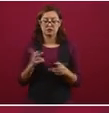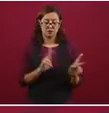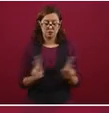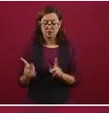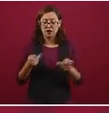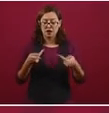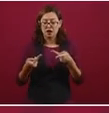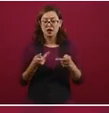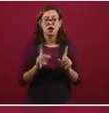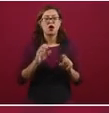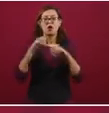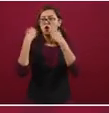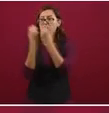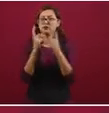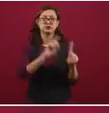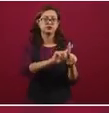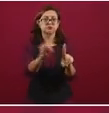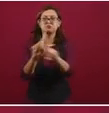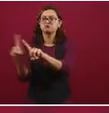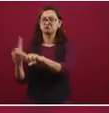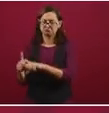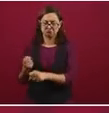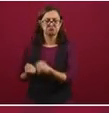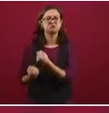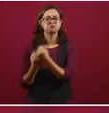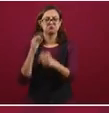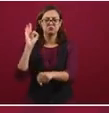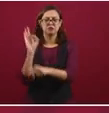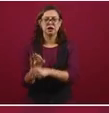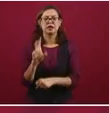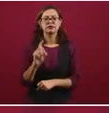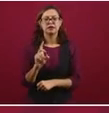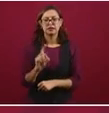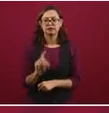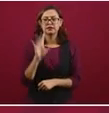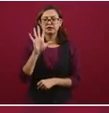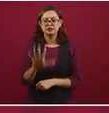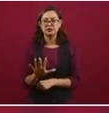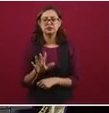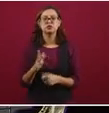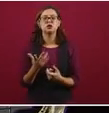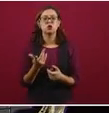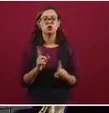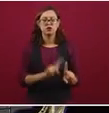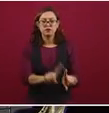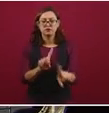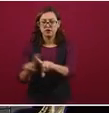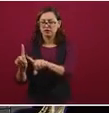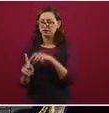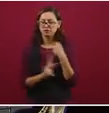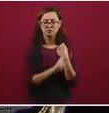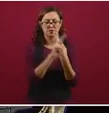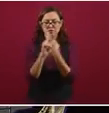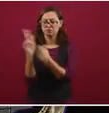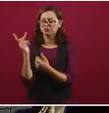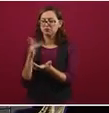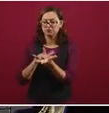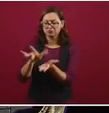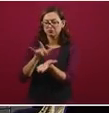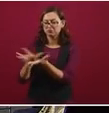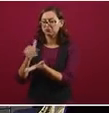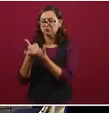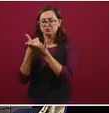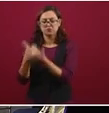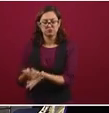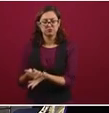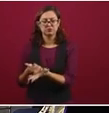diversos organismos. Les decía yo el otro día que en total son 35 entre países y organismos que están apoyando el plan. Por parte de